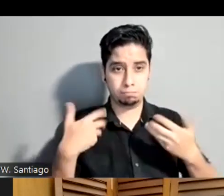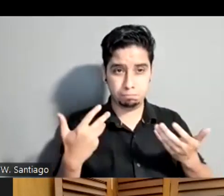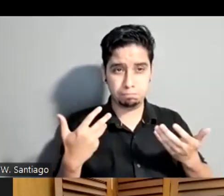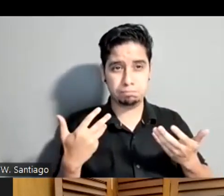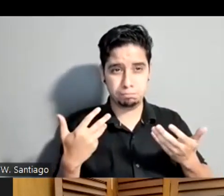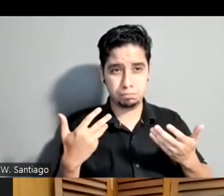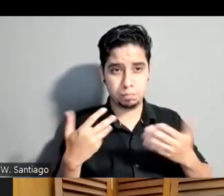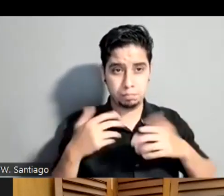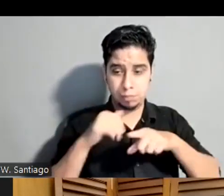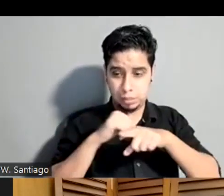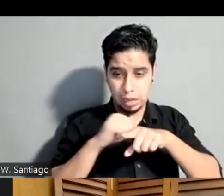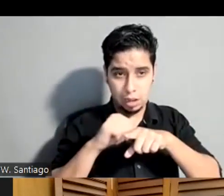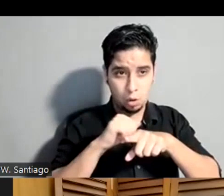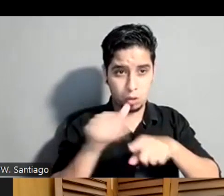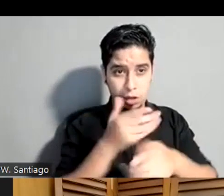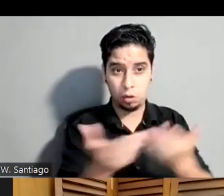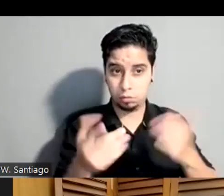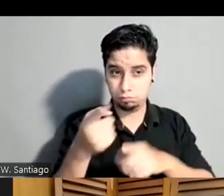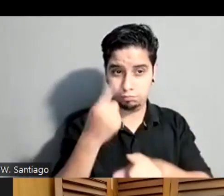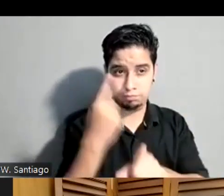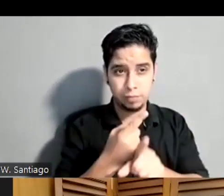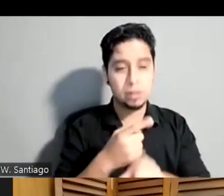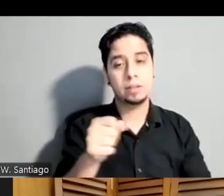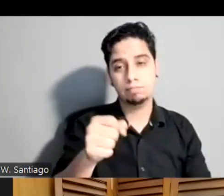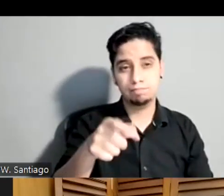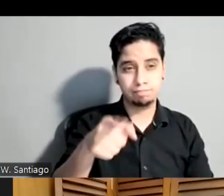en movimiento, ¿no? En práctica,